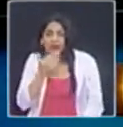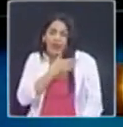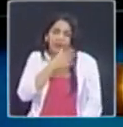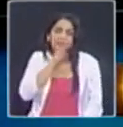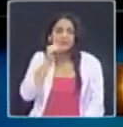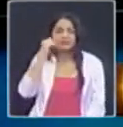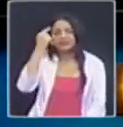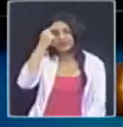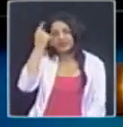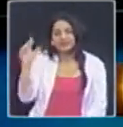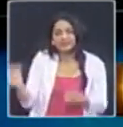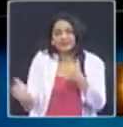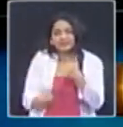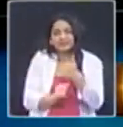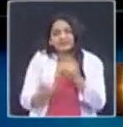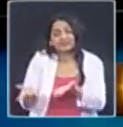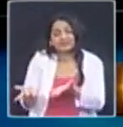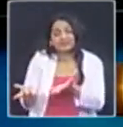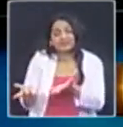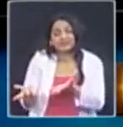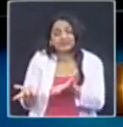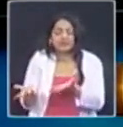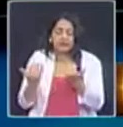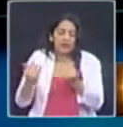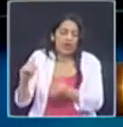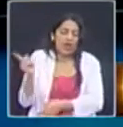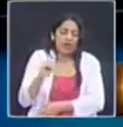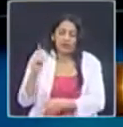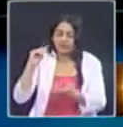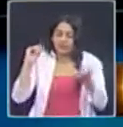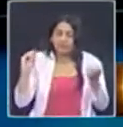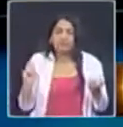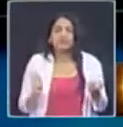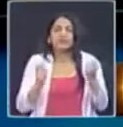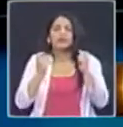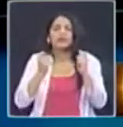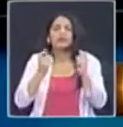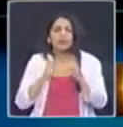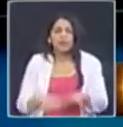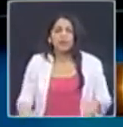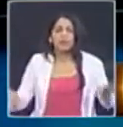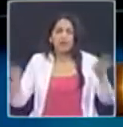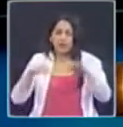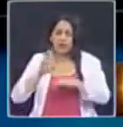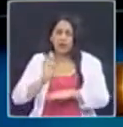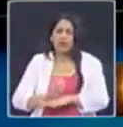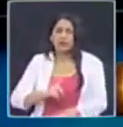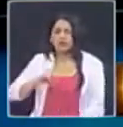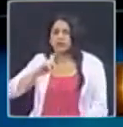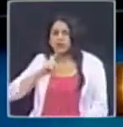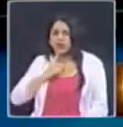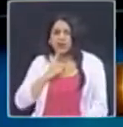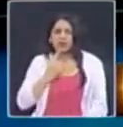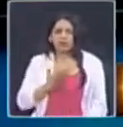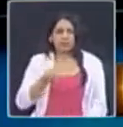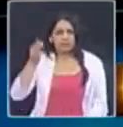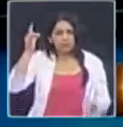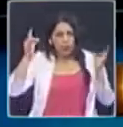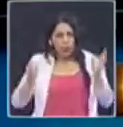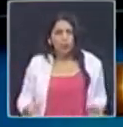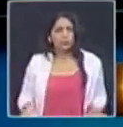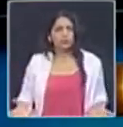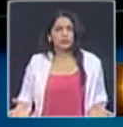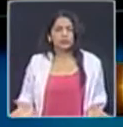es saludable necesario justo para devolverle la decencia a este país de que esas personas se vayan a su casa